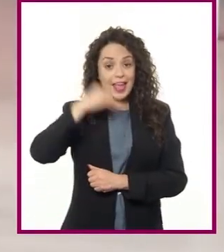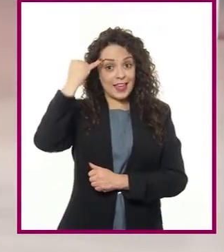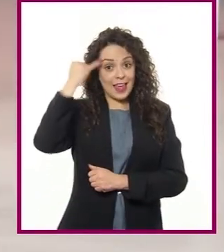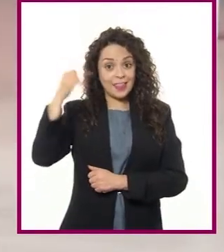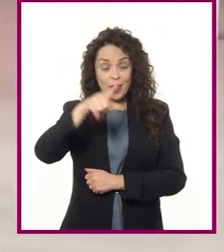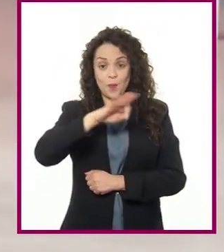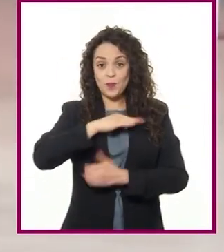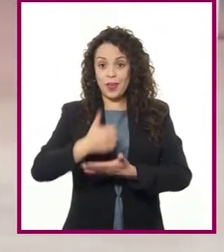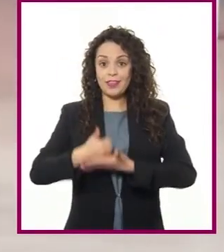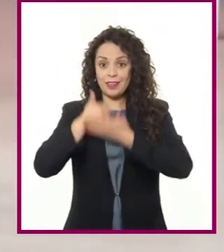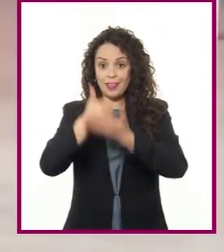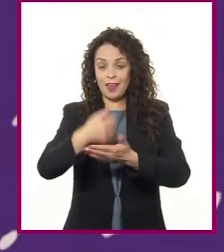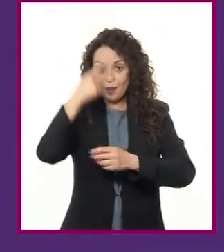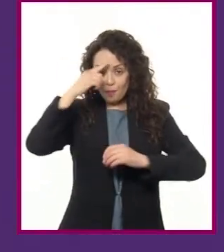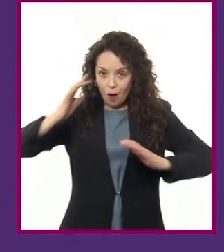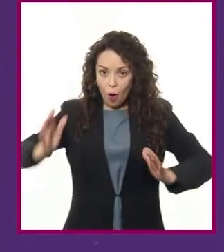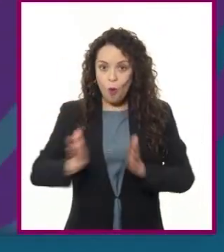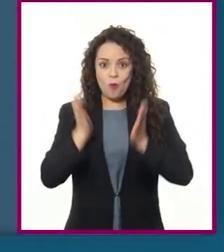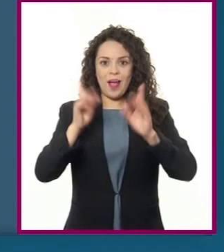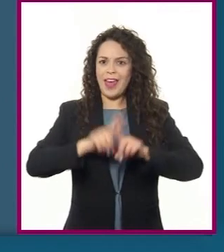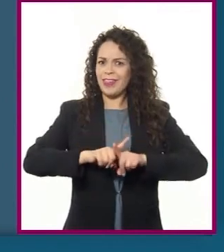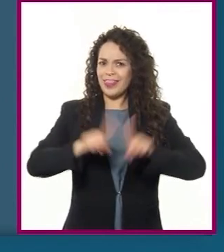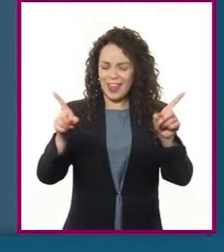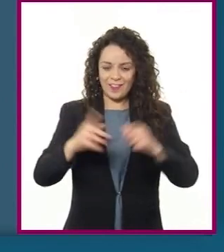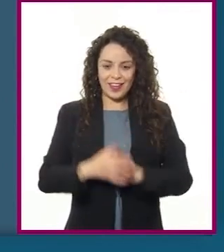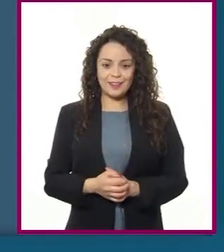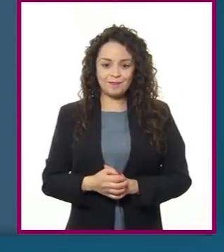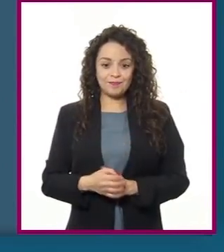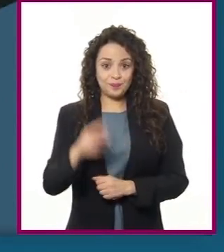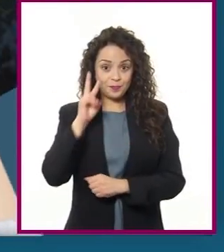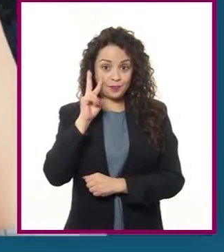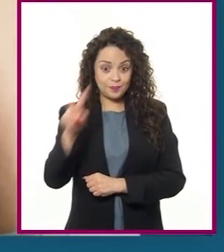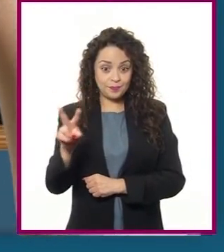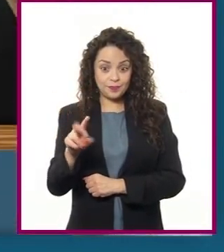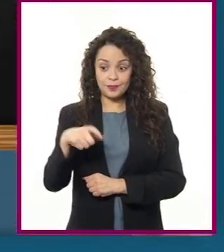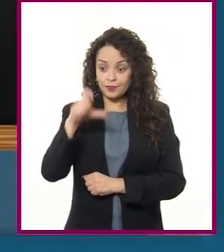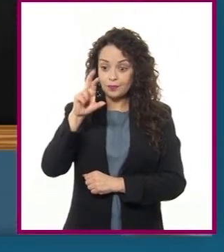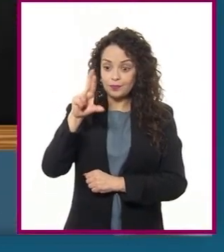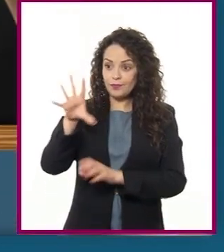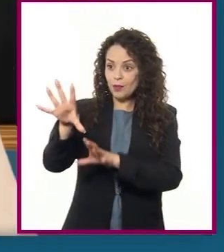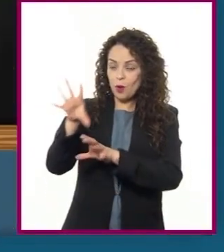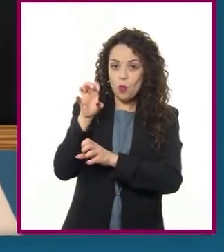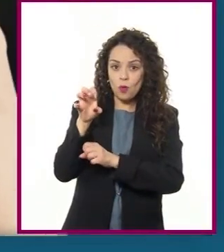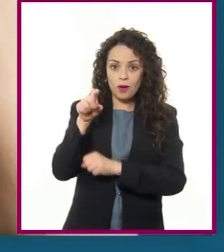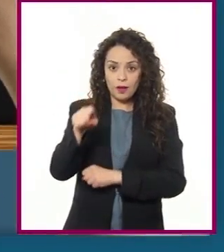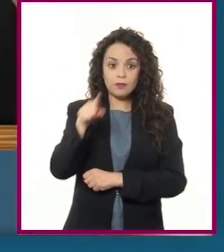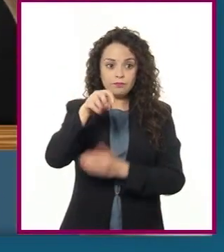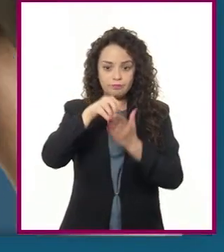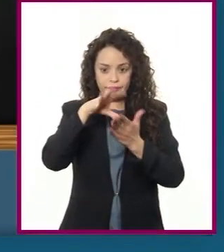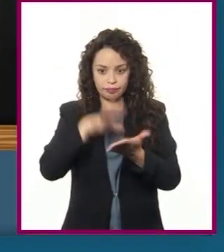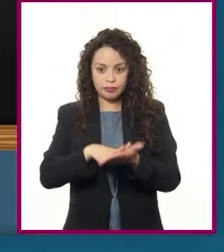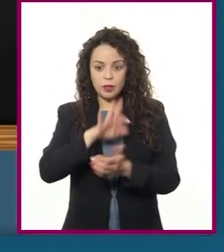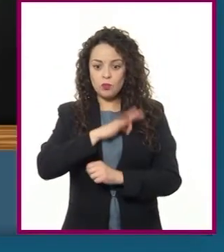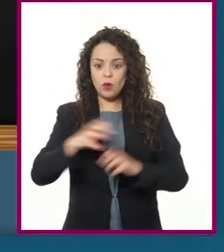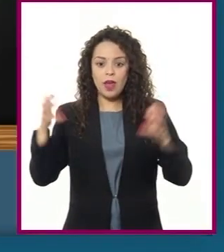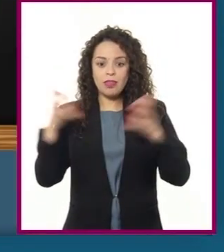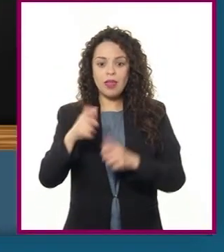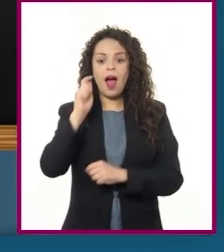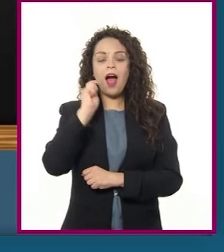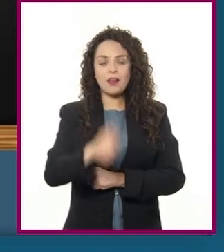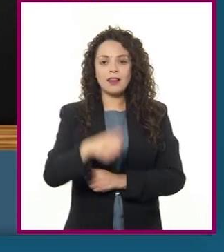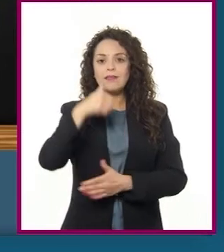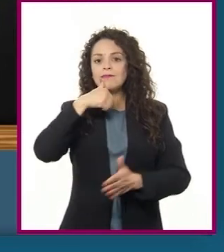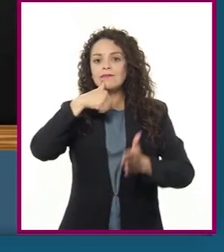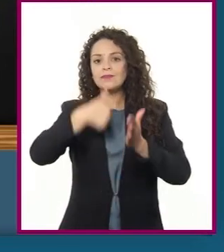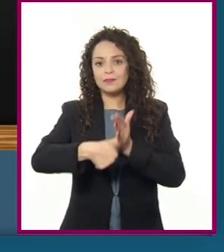les ayudará a darles una sorpresa diferente. Escaneen el siguiente código QR, regístrense y podrán elaborar una tarjeta virtual a